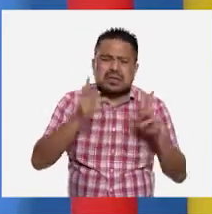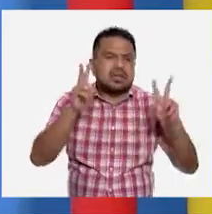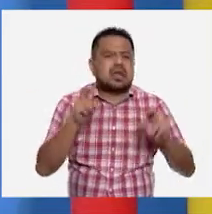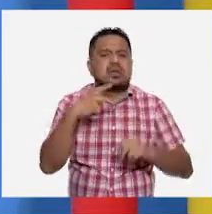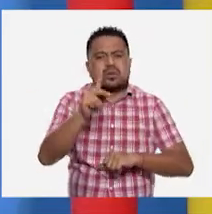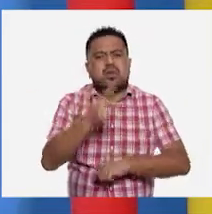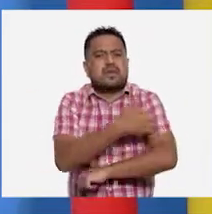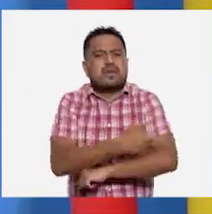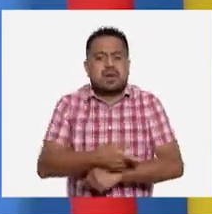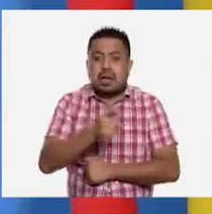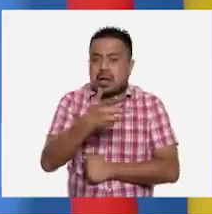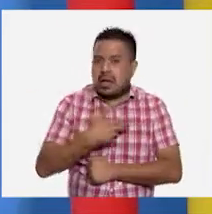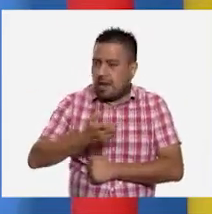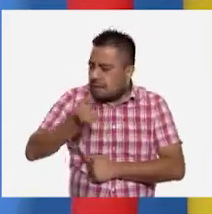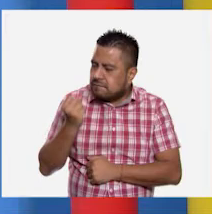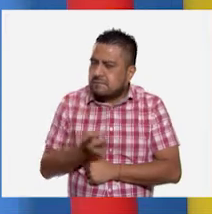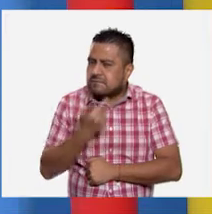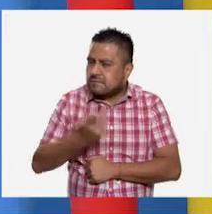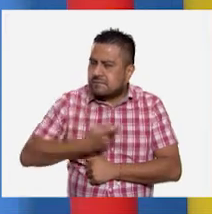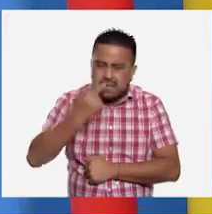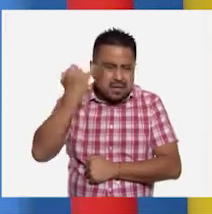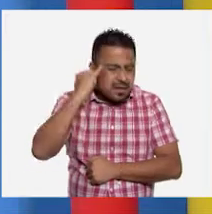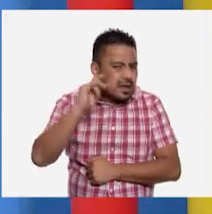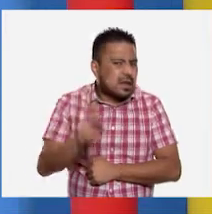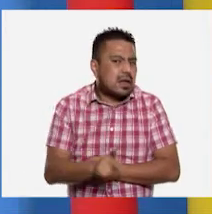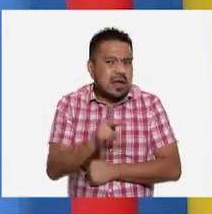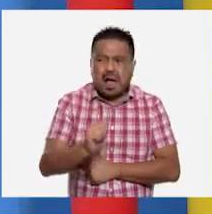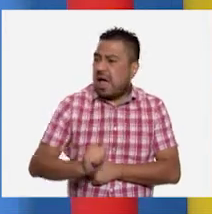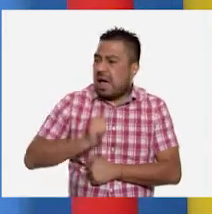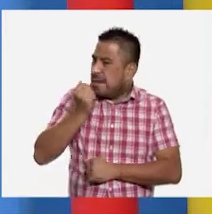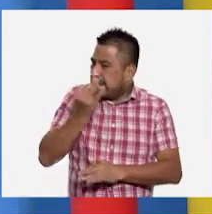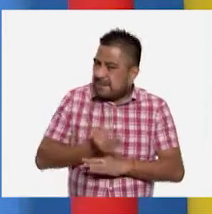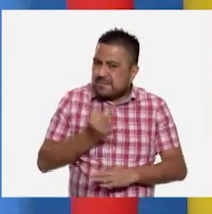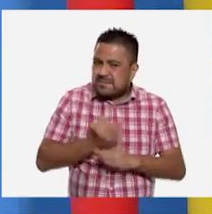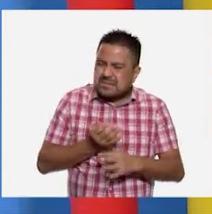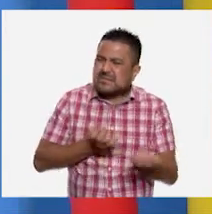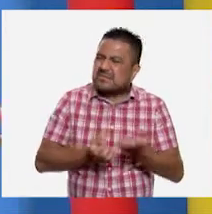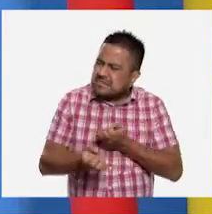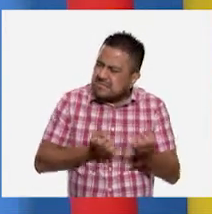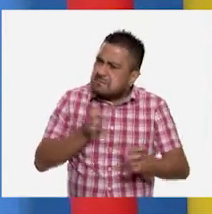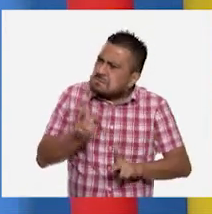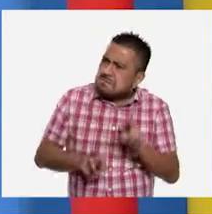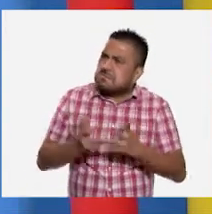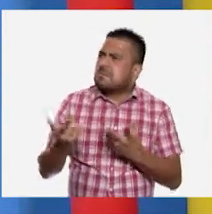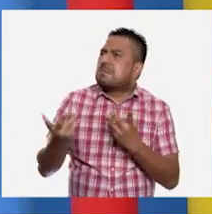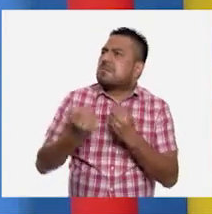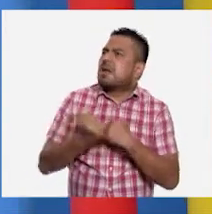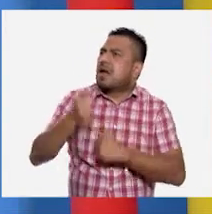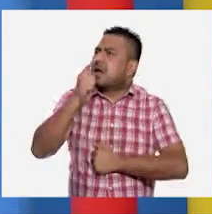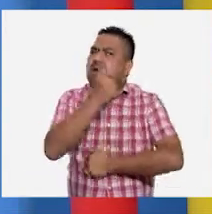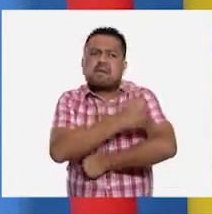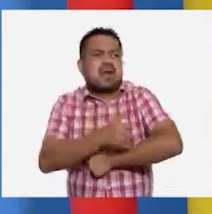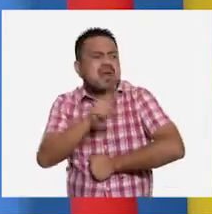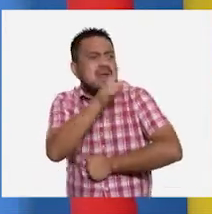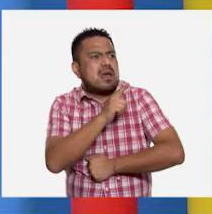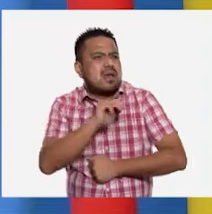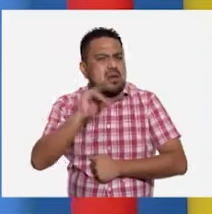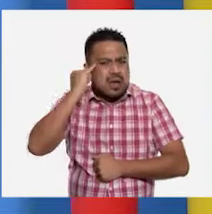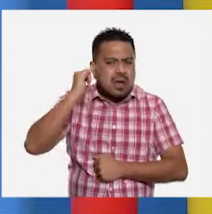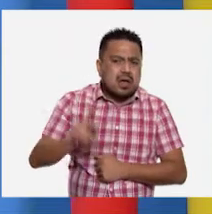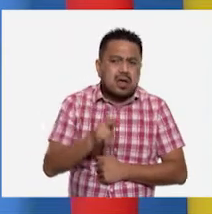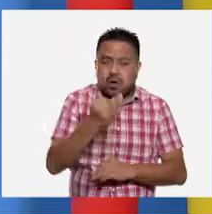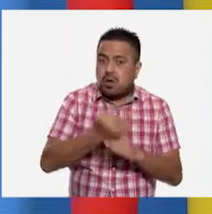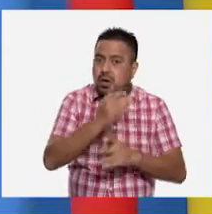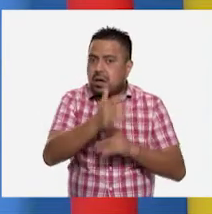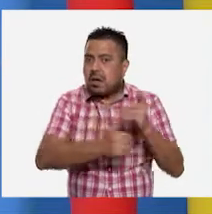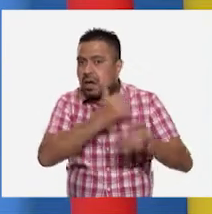familia. Si tienes la fortuna de hablar una lengua indígena, aprovecha este momento para practicarla y platica con tu familia en tu lengua materna. Por hoy